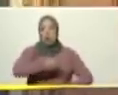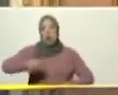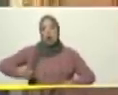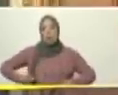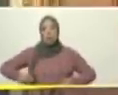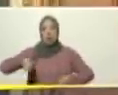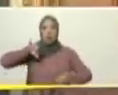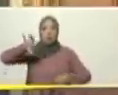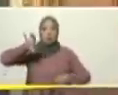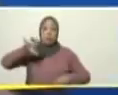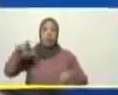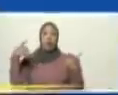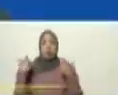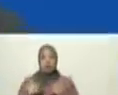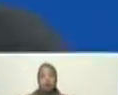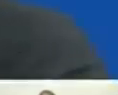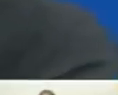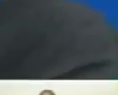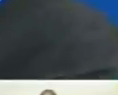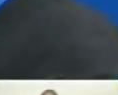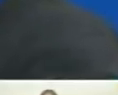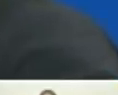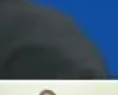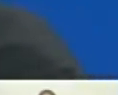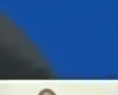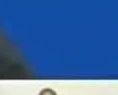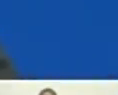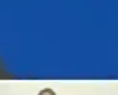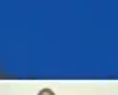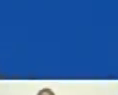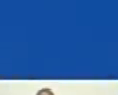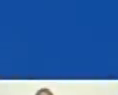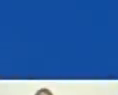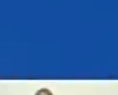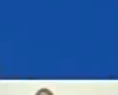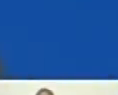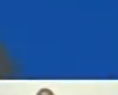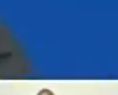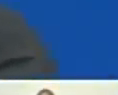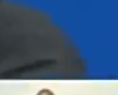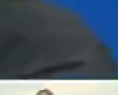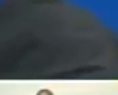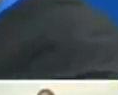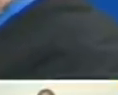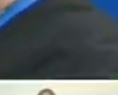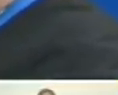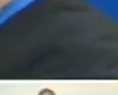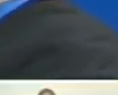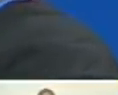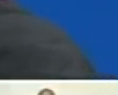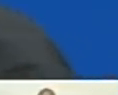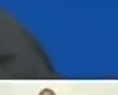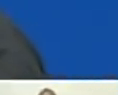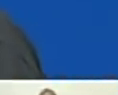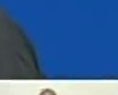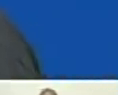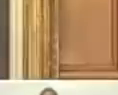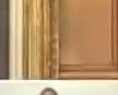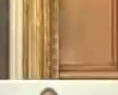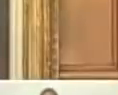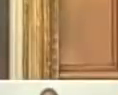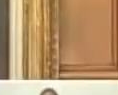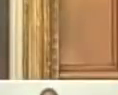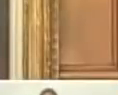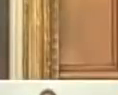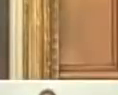cómo asesinan aborígenes en Chile o en Argentina y los despidos que son miles? No. Somos parte del arte del fraude.